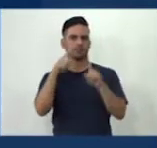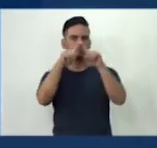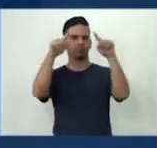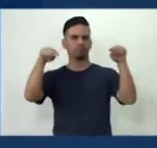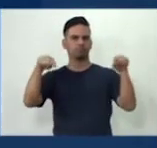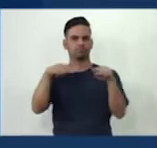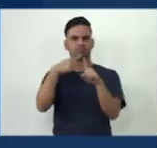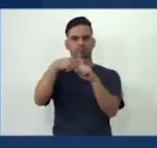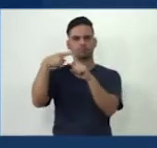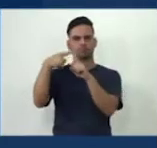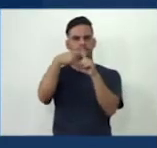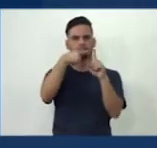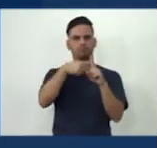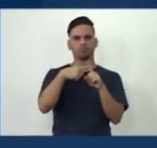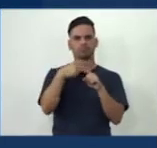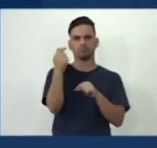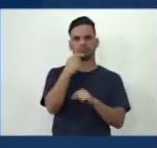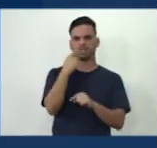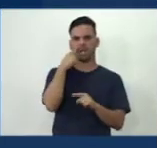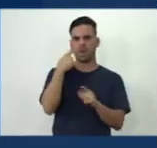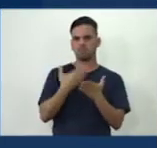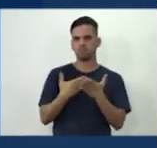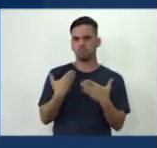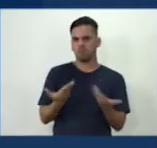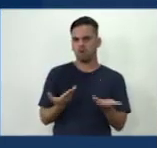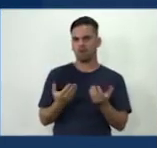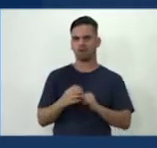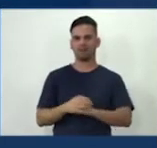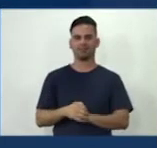casos, exprese por qué las representa así.